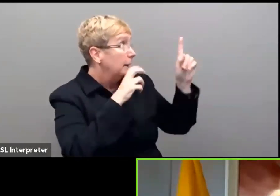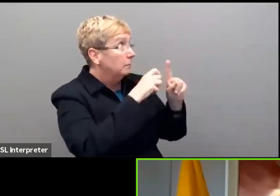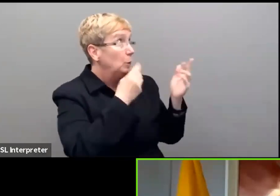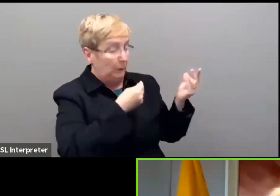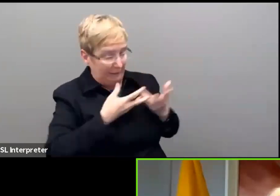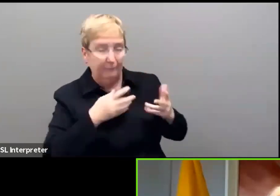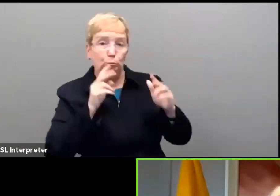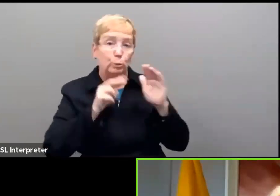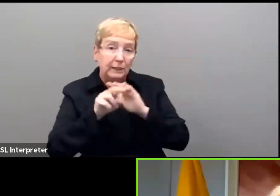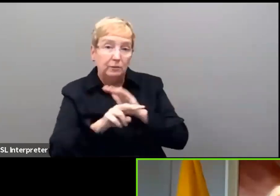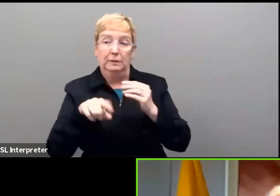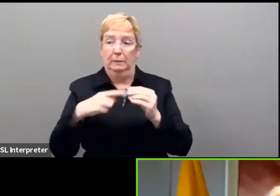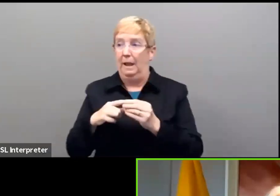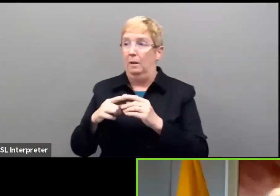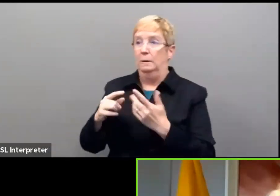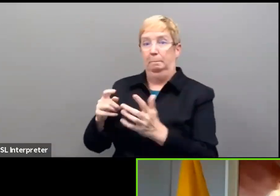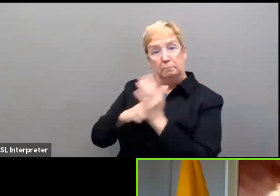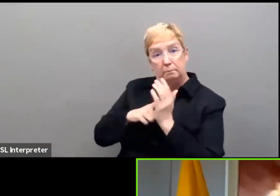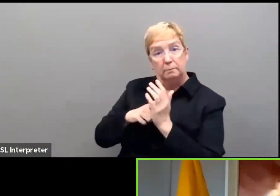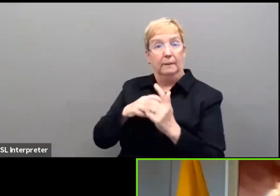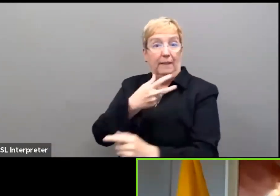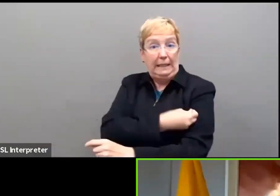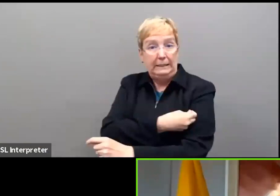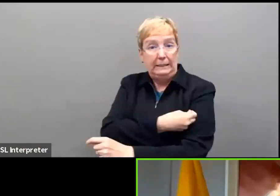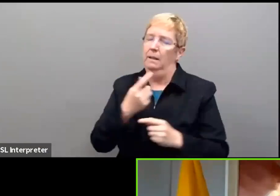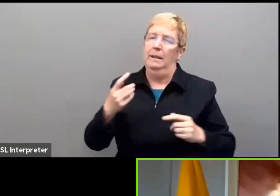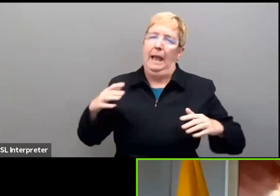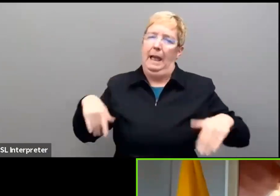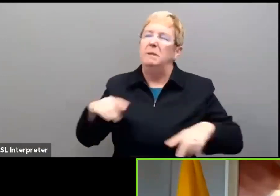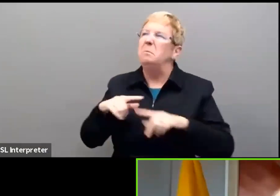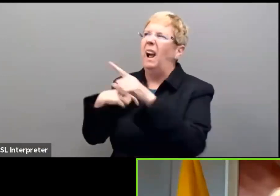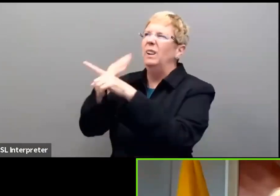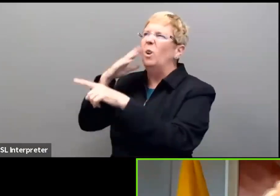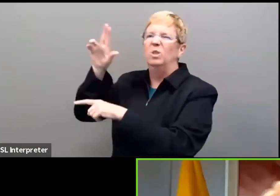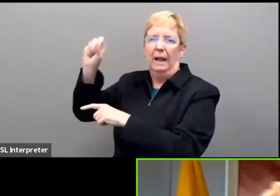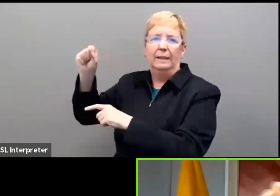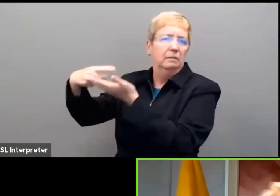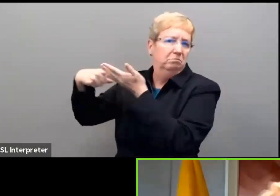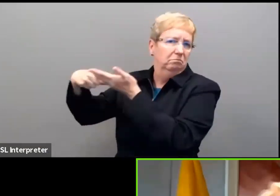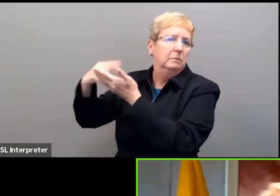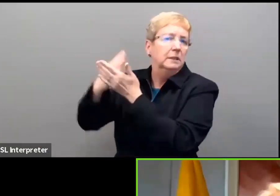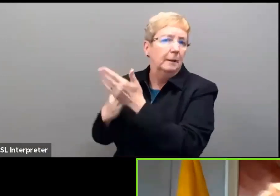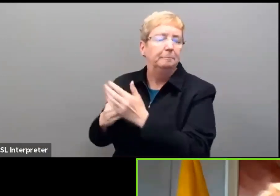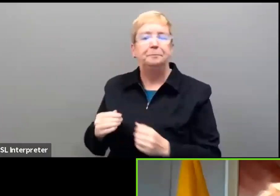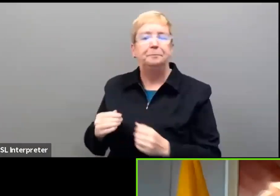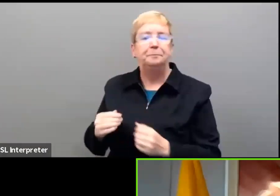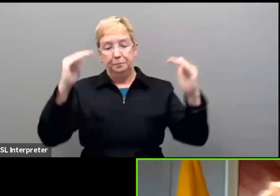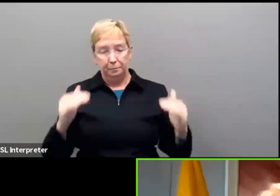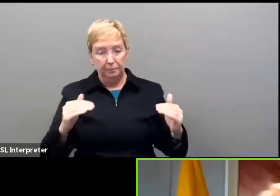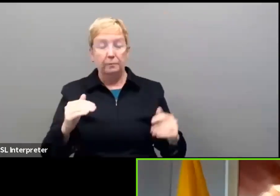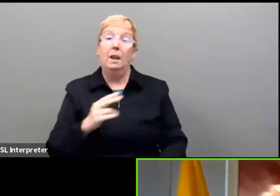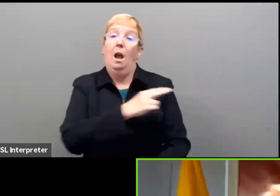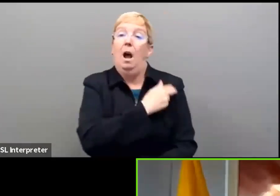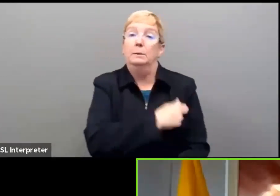que hemos abordado y creo que a nivel nacional no es una decisión que se está tomando, pero sí deben estar ocurriendo esas